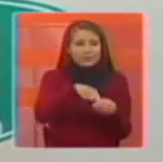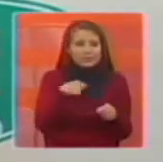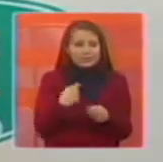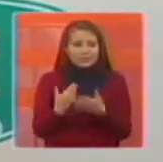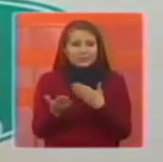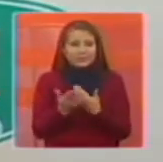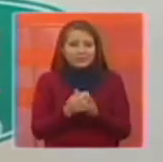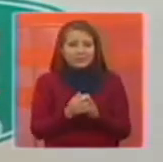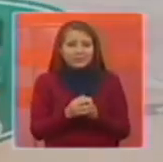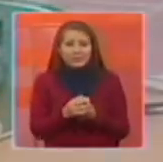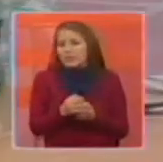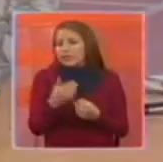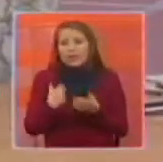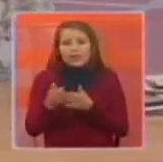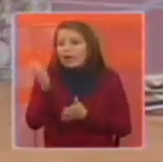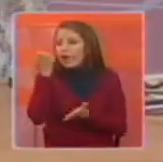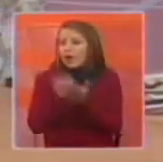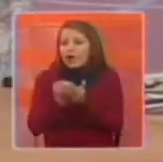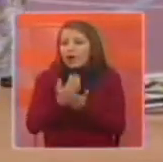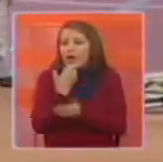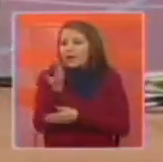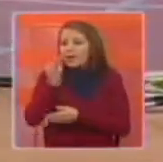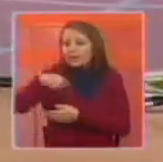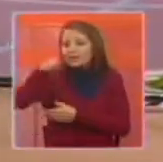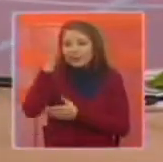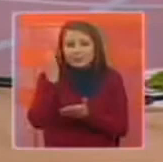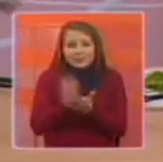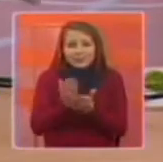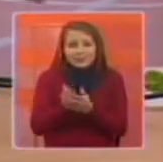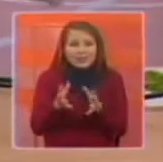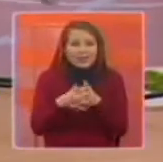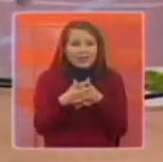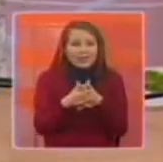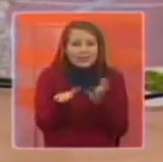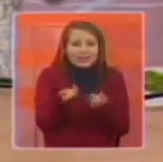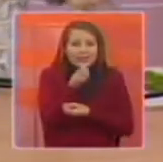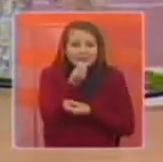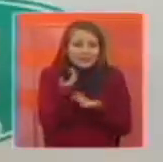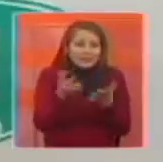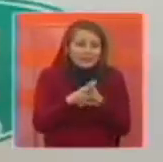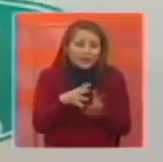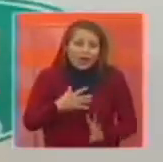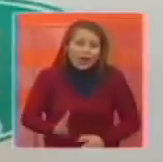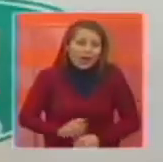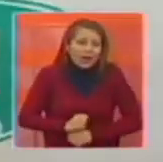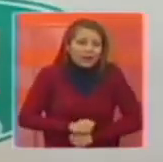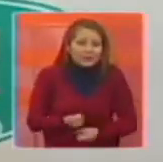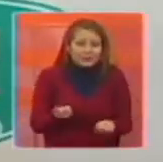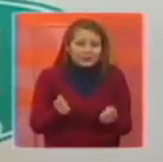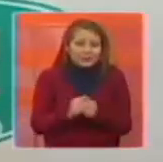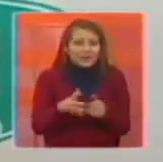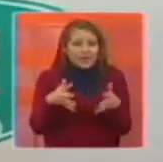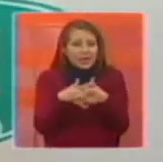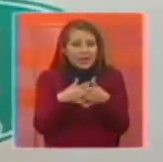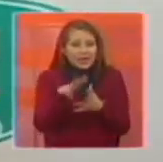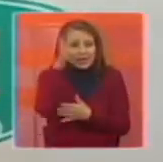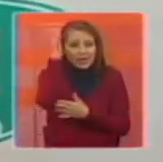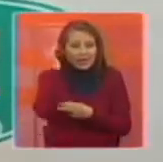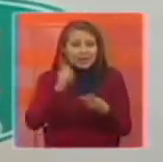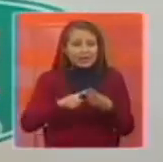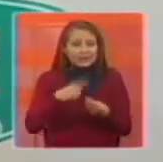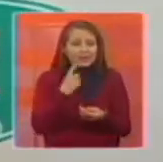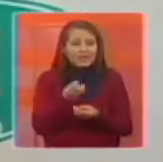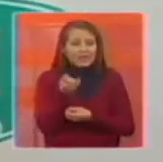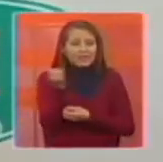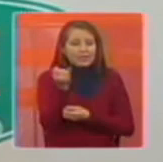más que sepa, vamos a ver una porción de arroz por ahí. ¿Con qué se come el seco? Con hambre, se come con arroz amarillo y se come con madurito.